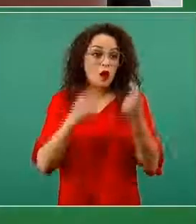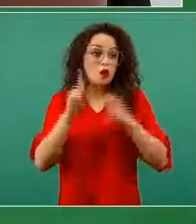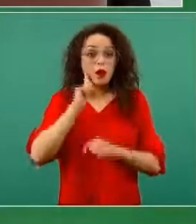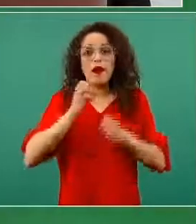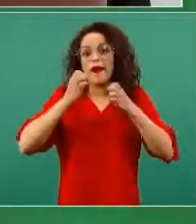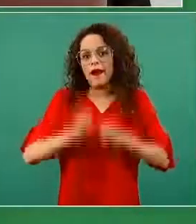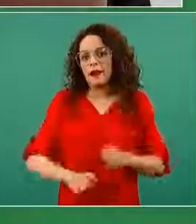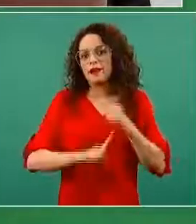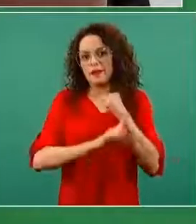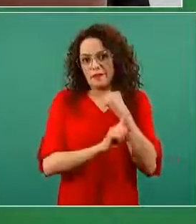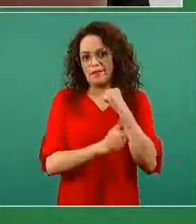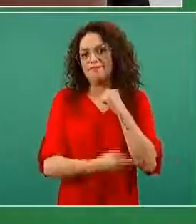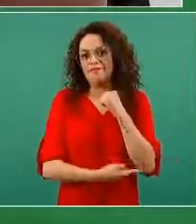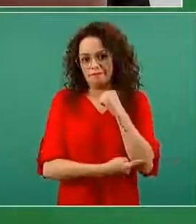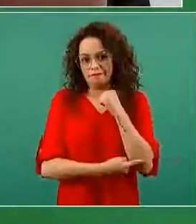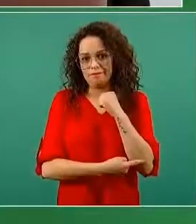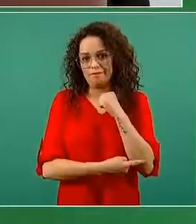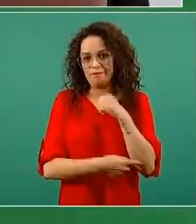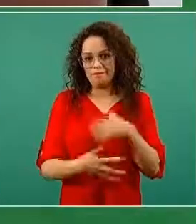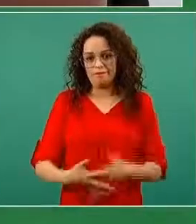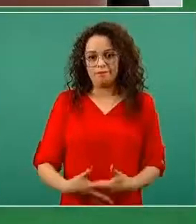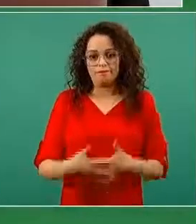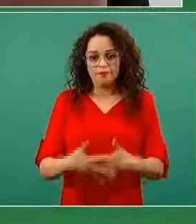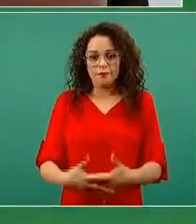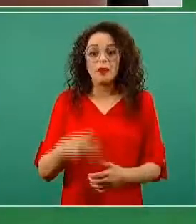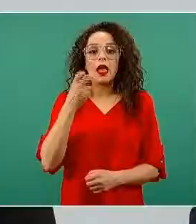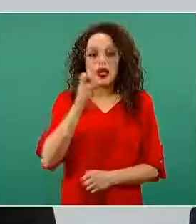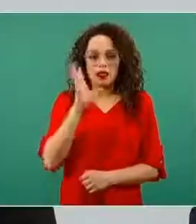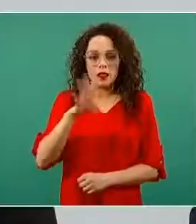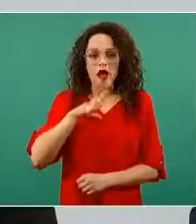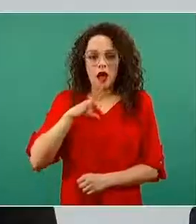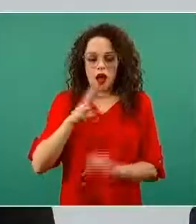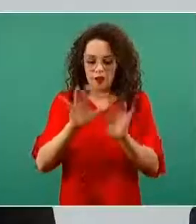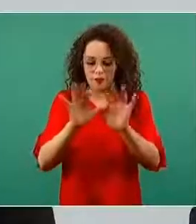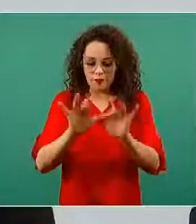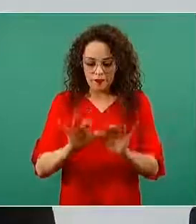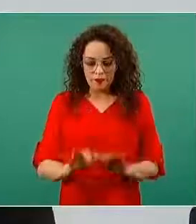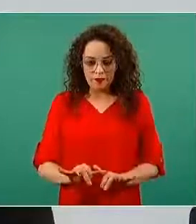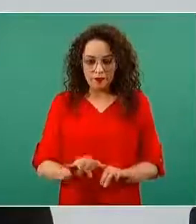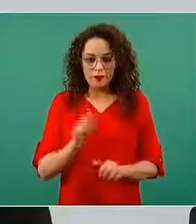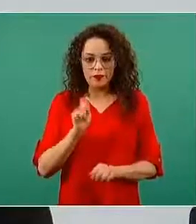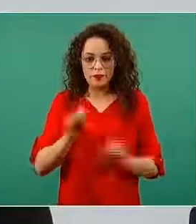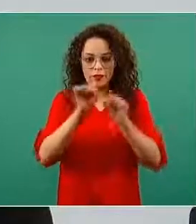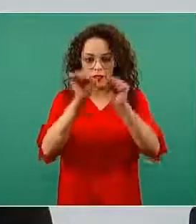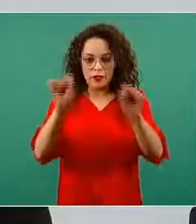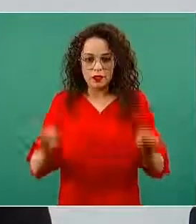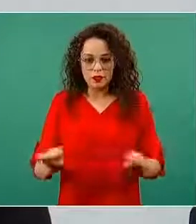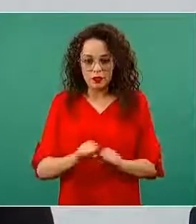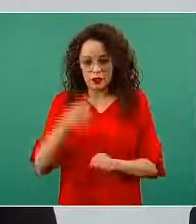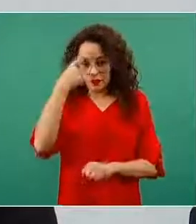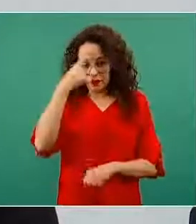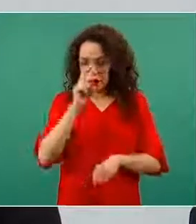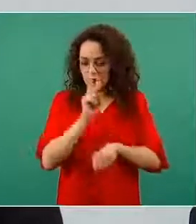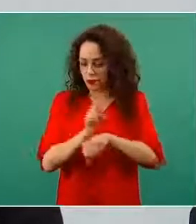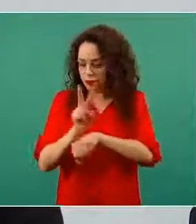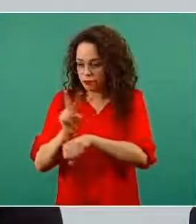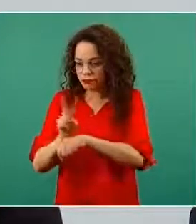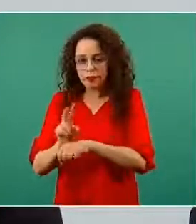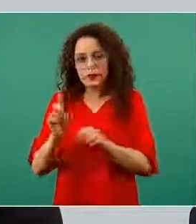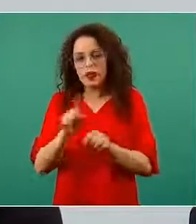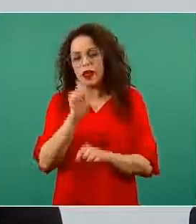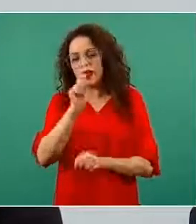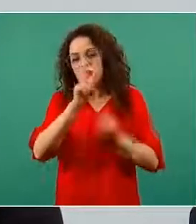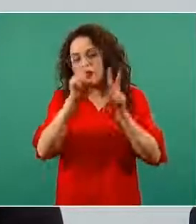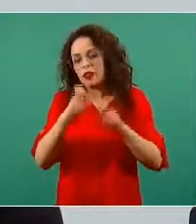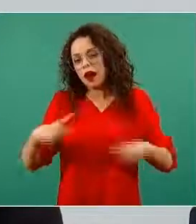y que esos datos se registraron en las plataformas de seguimiento a ESAVIS. Entonces,